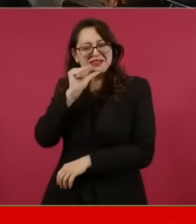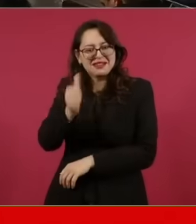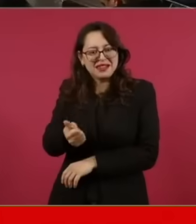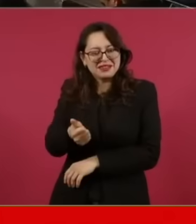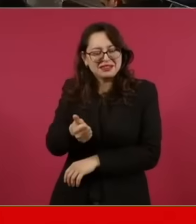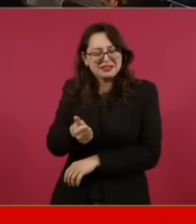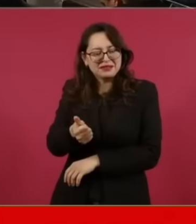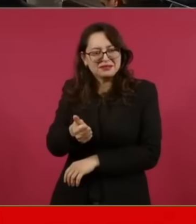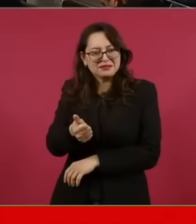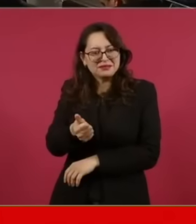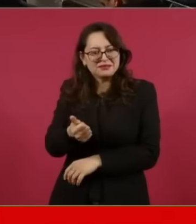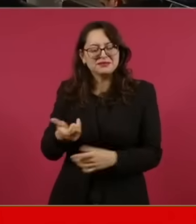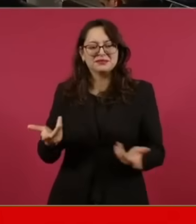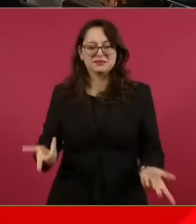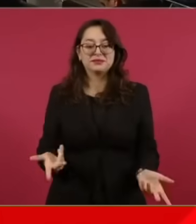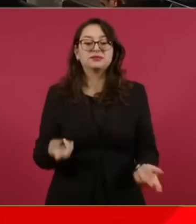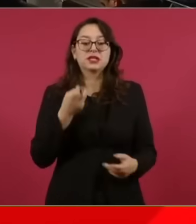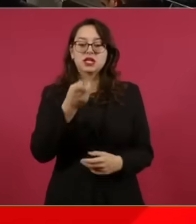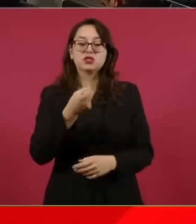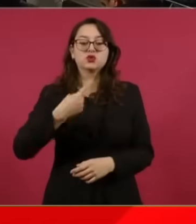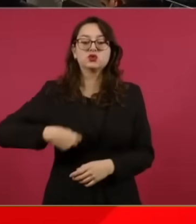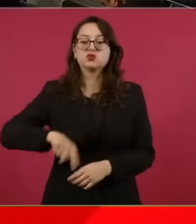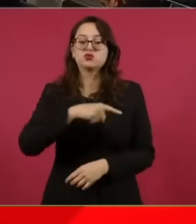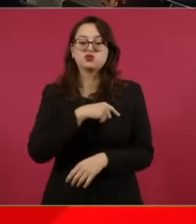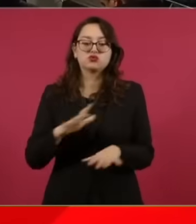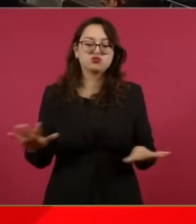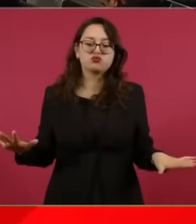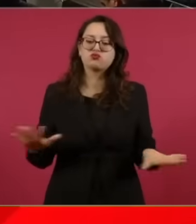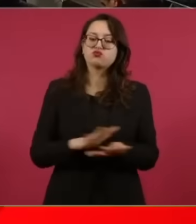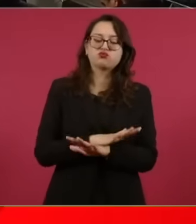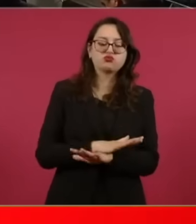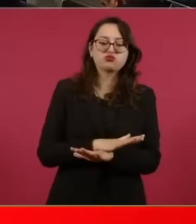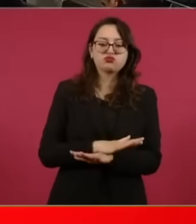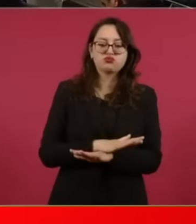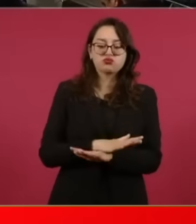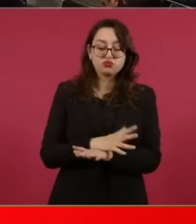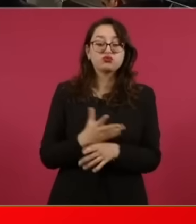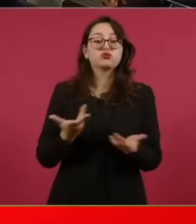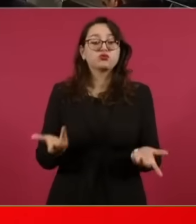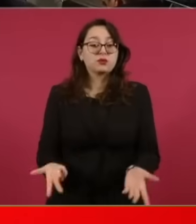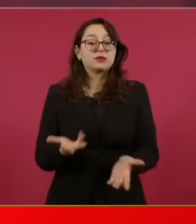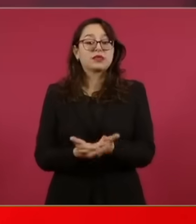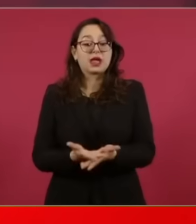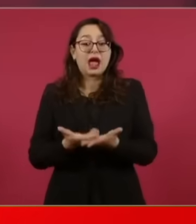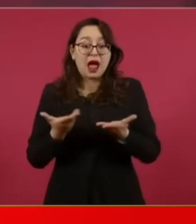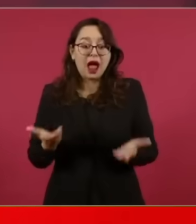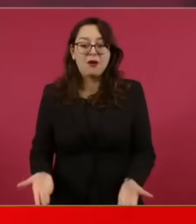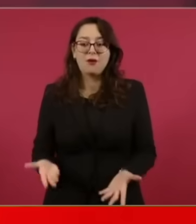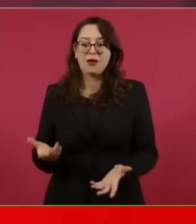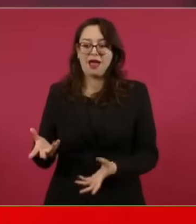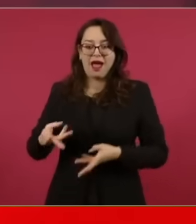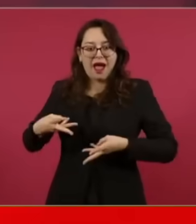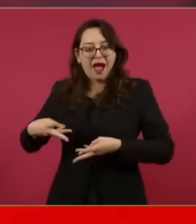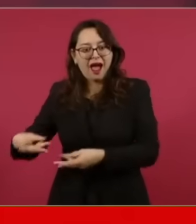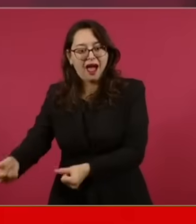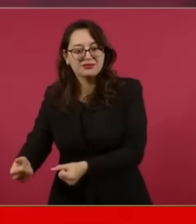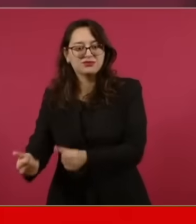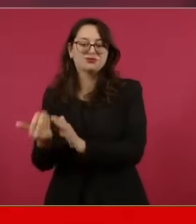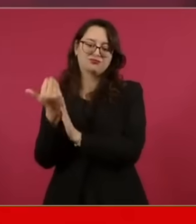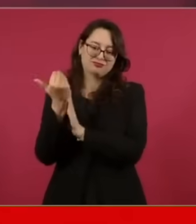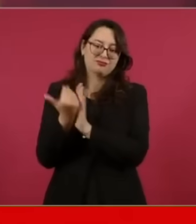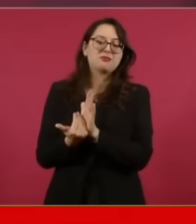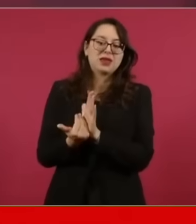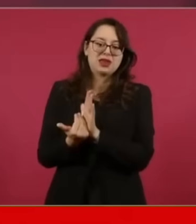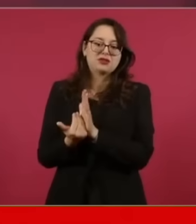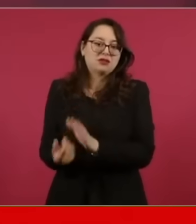Entonces cambiamos eso por completo. ¿Y cuál es el resultado? Que ahora nos cuesta menos extraer el petróleo